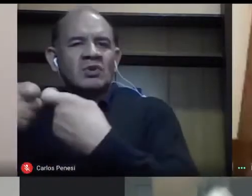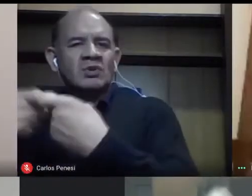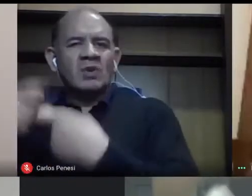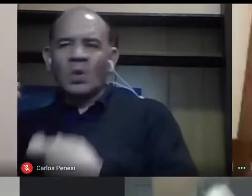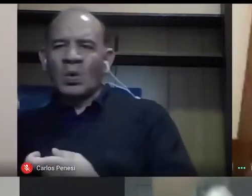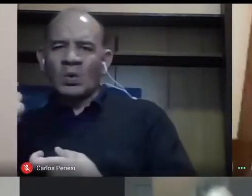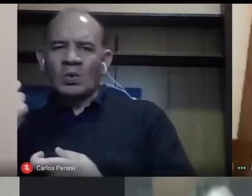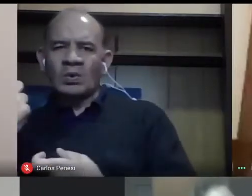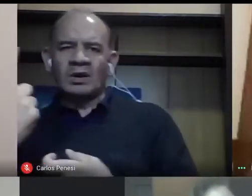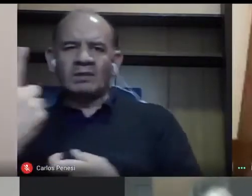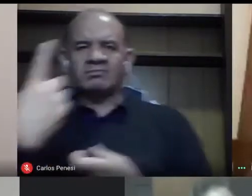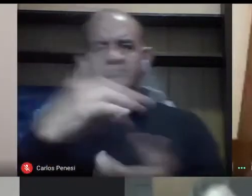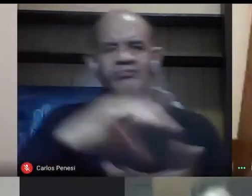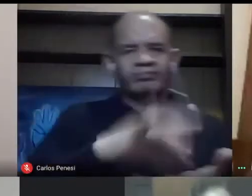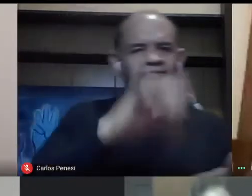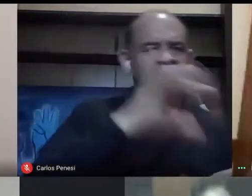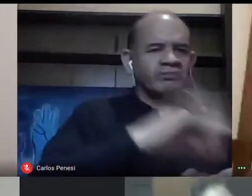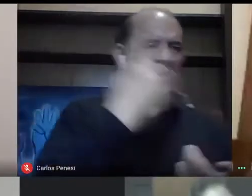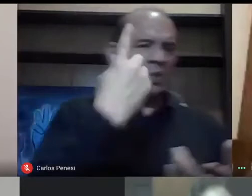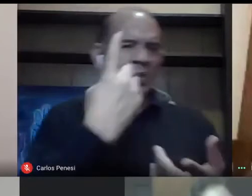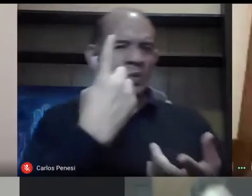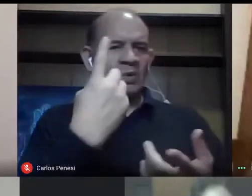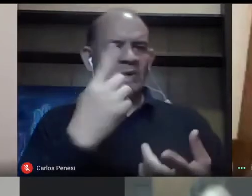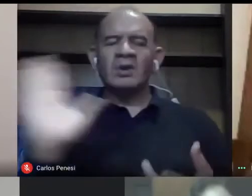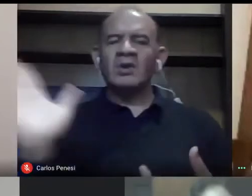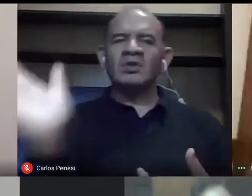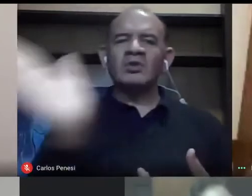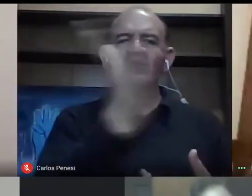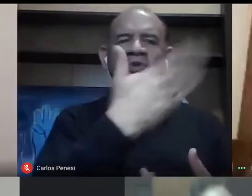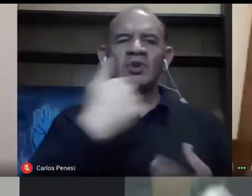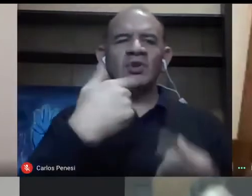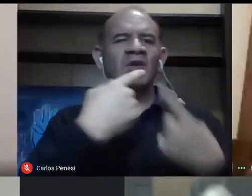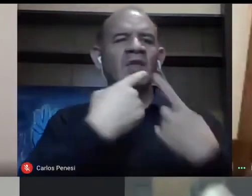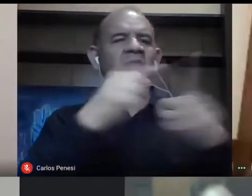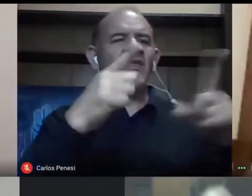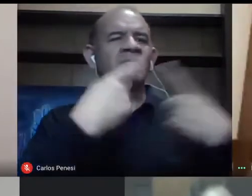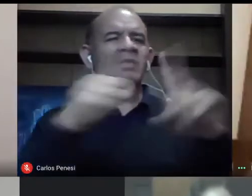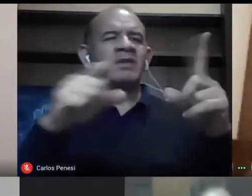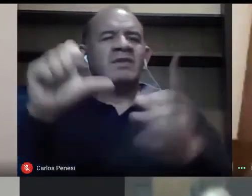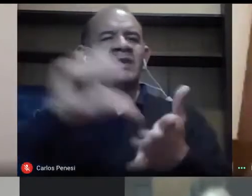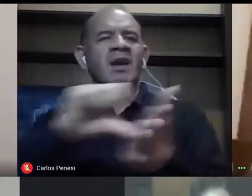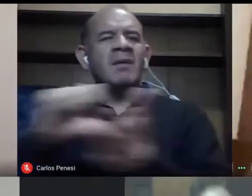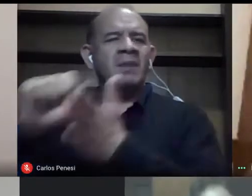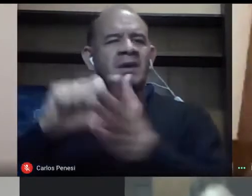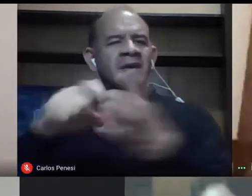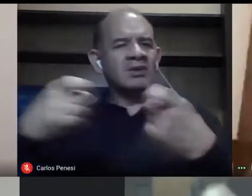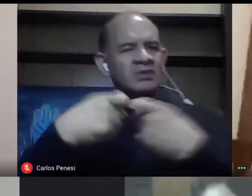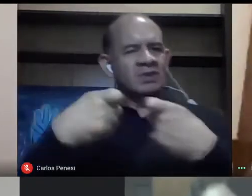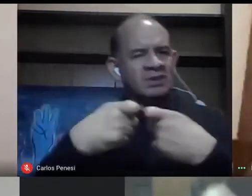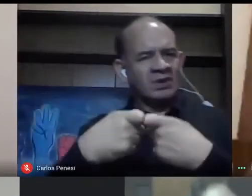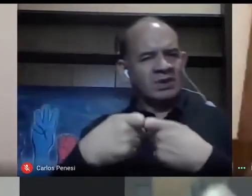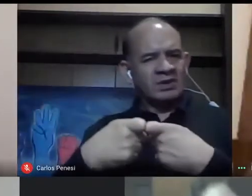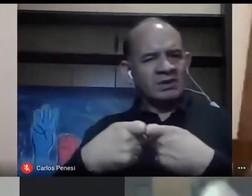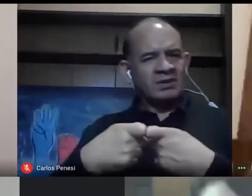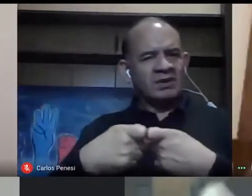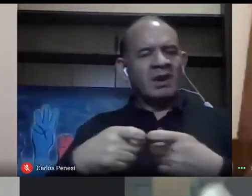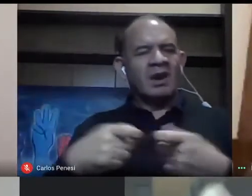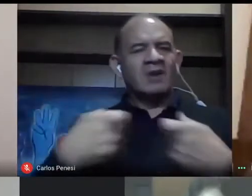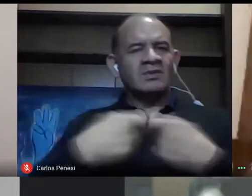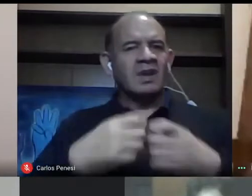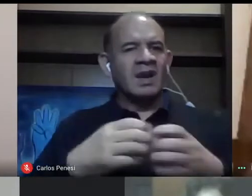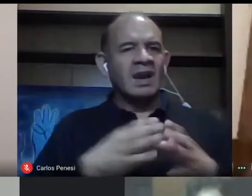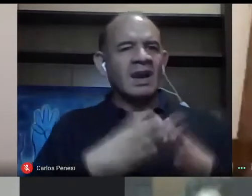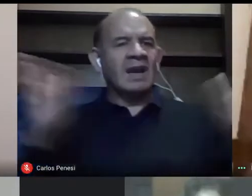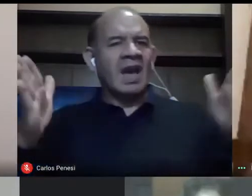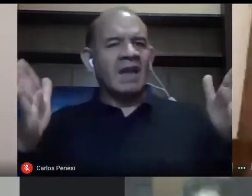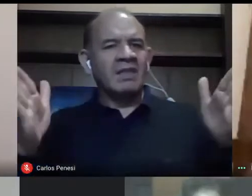país. Había que decir no, porque los contextos de los países hacen que en algunos países hayan organizaciones grandes y